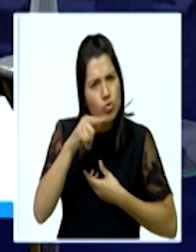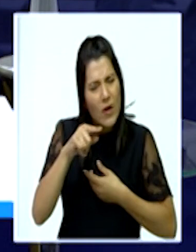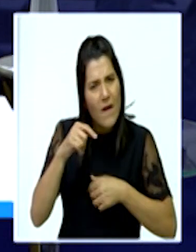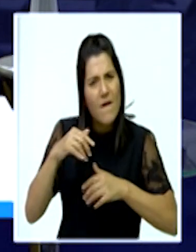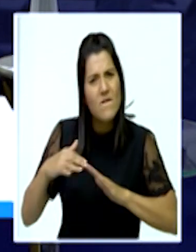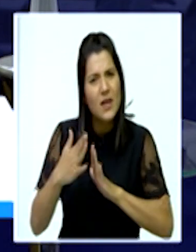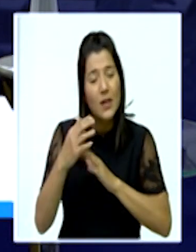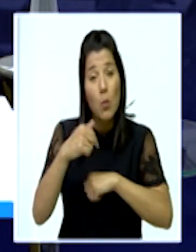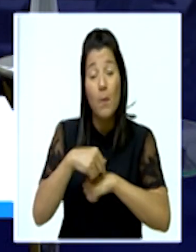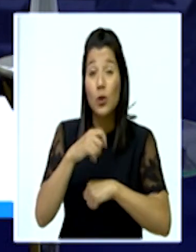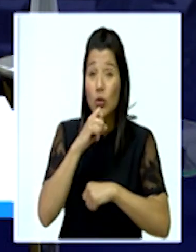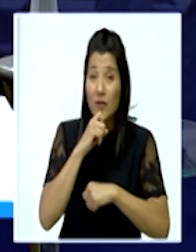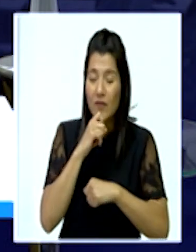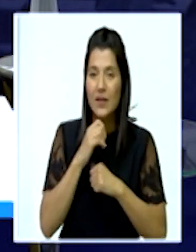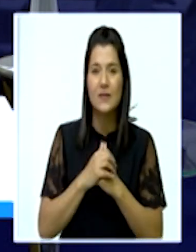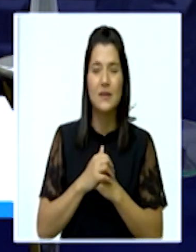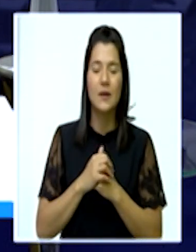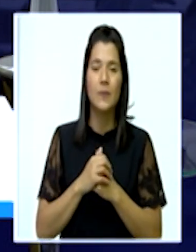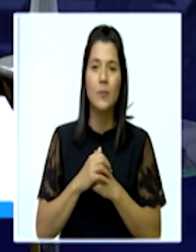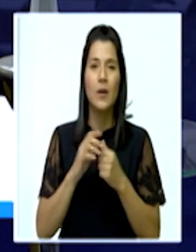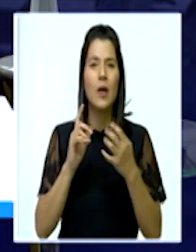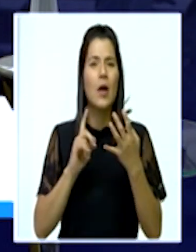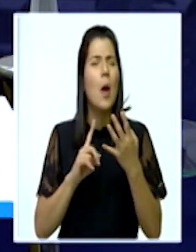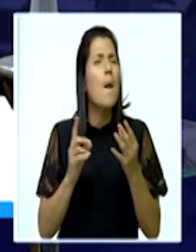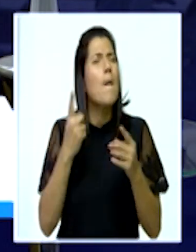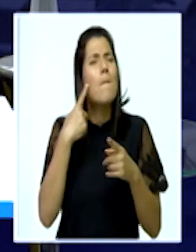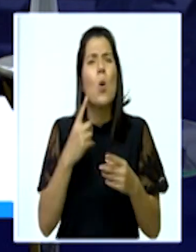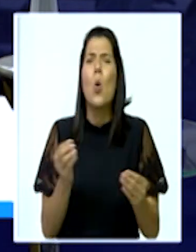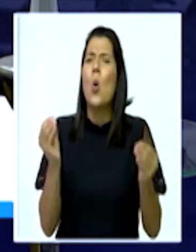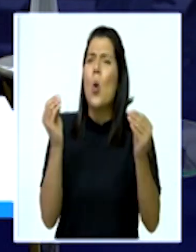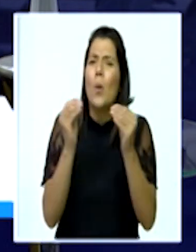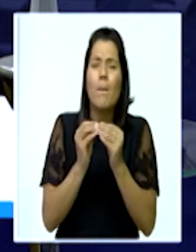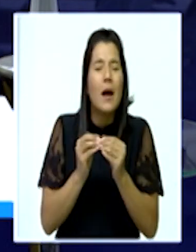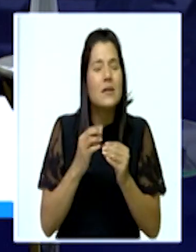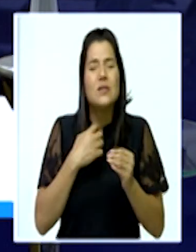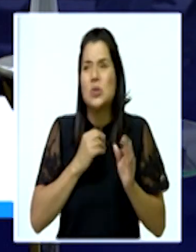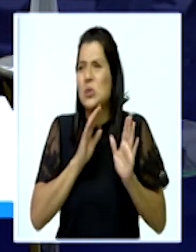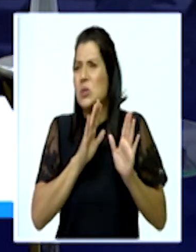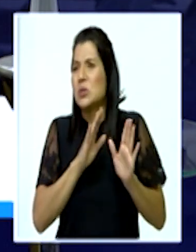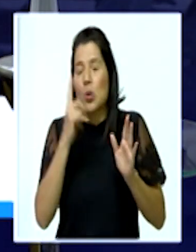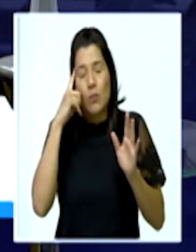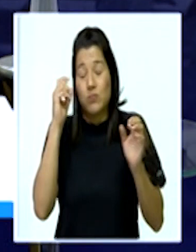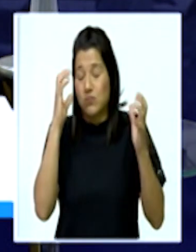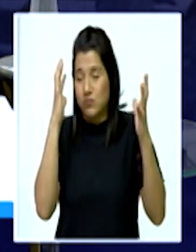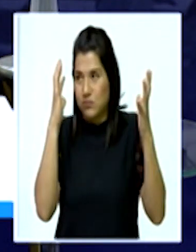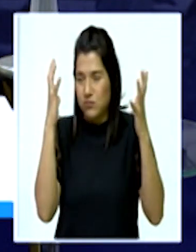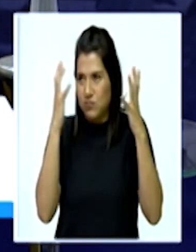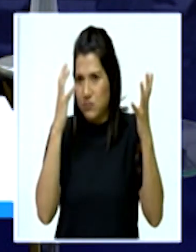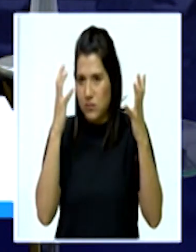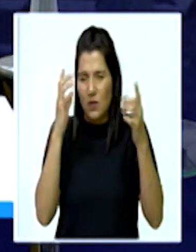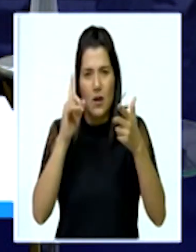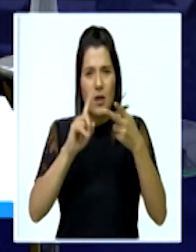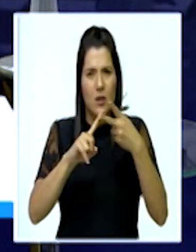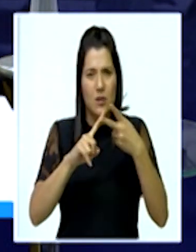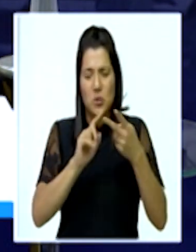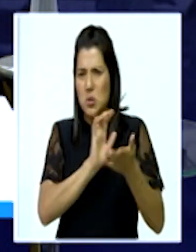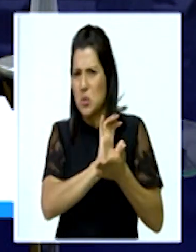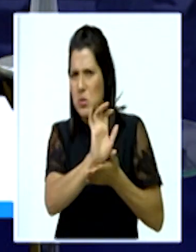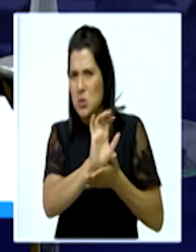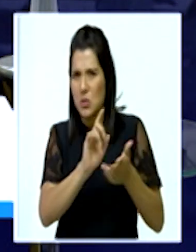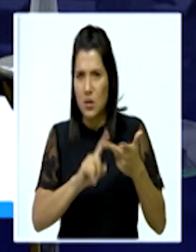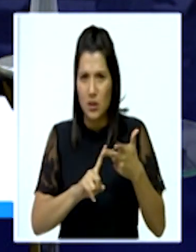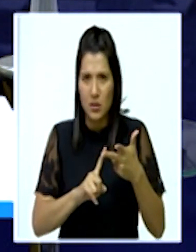Y luego, por más que me choqué, por más que lo negué y por más que me enojé, la cosa no cambia. La persona se